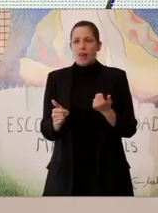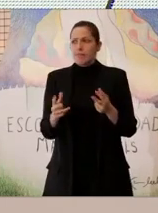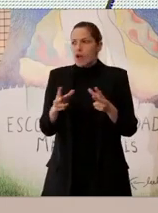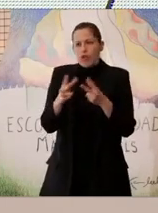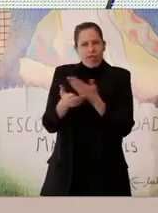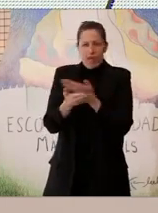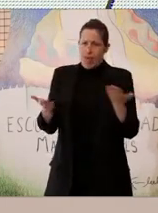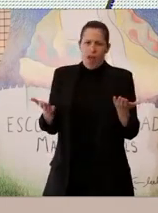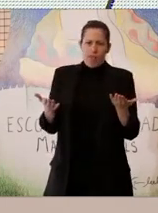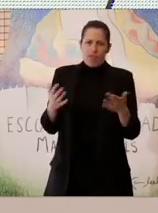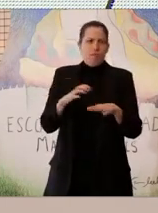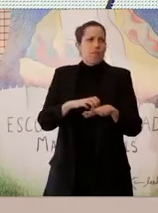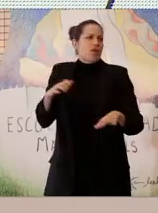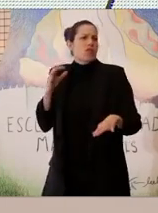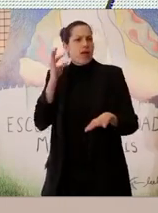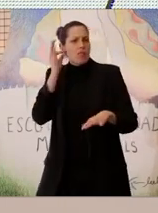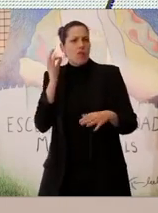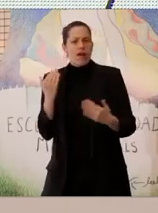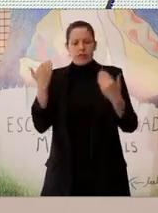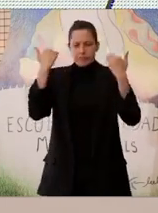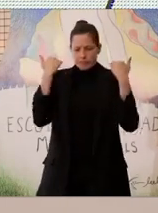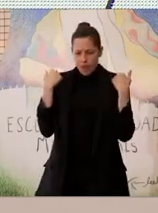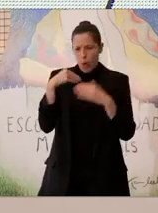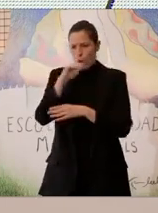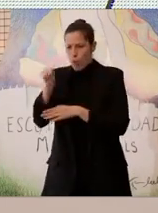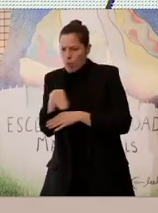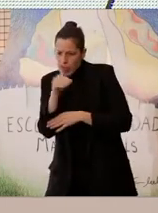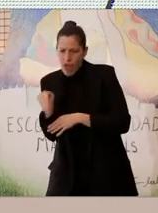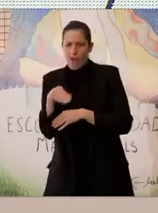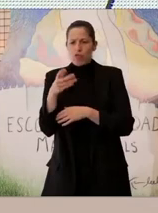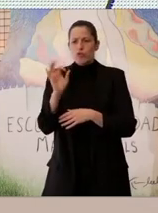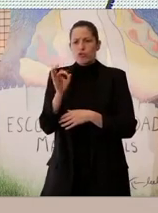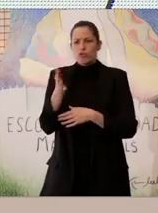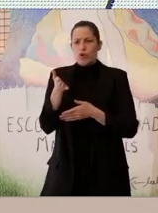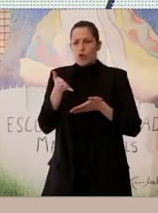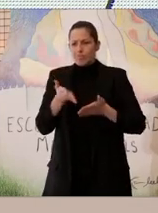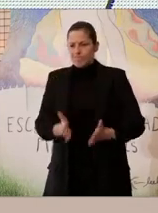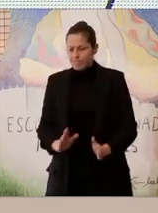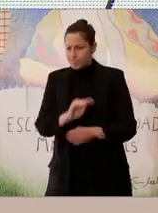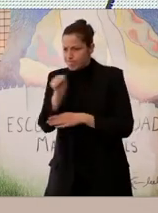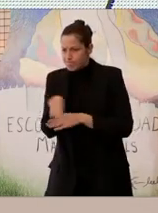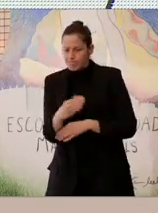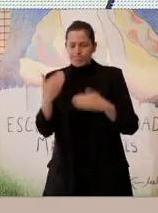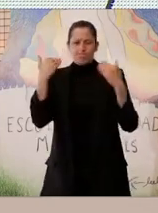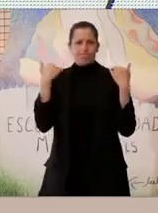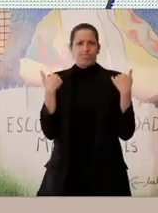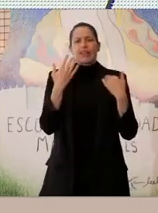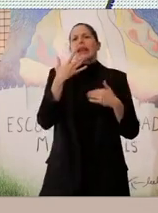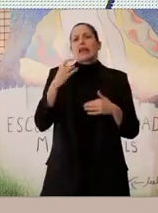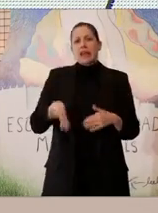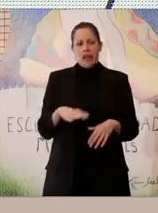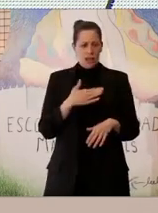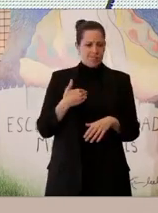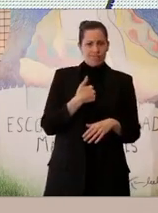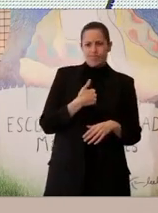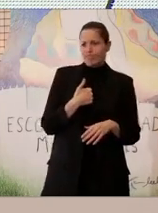asumimos mayoritariamente las funciones de cuidados y las funciones de crianza, que se tenga en cuenta ese papel que es esencial